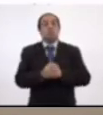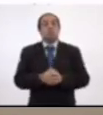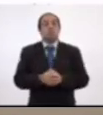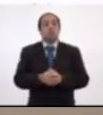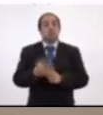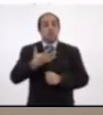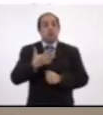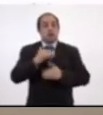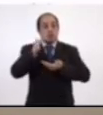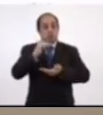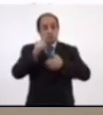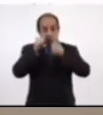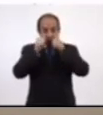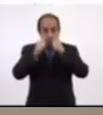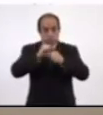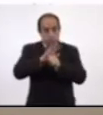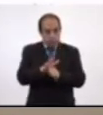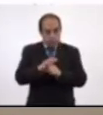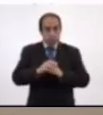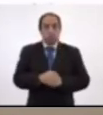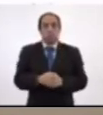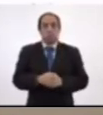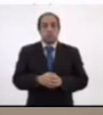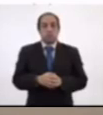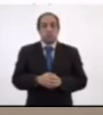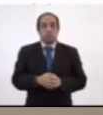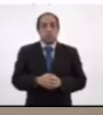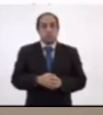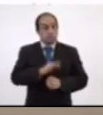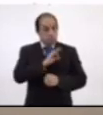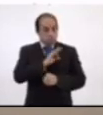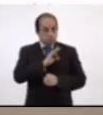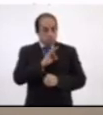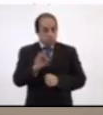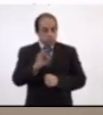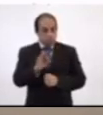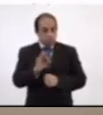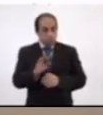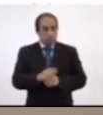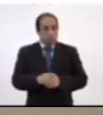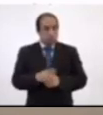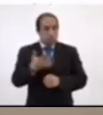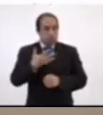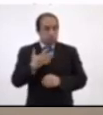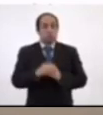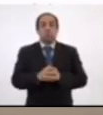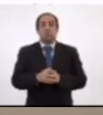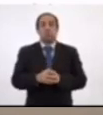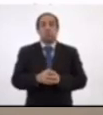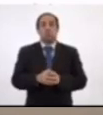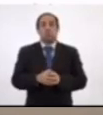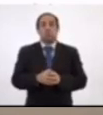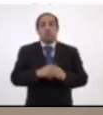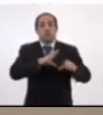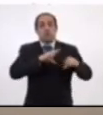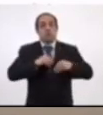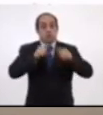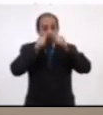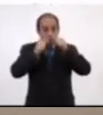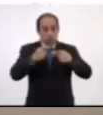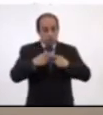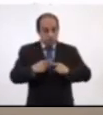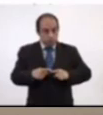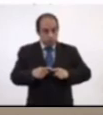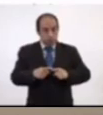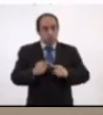la capacidad de atención a COVID, por lo que pueda ofrecerse, recuperar las atenciones